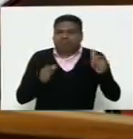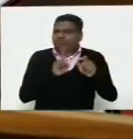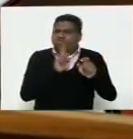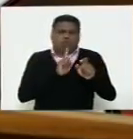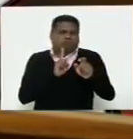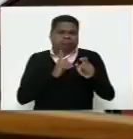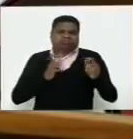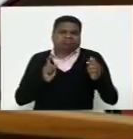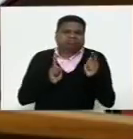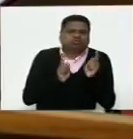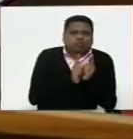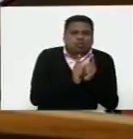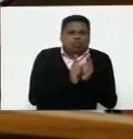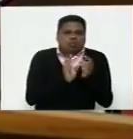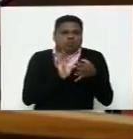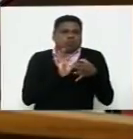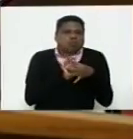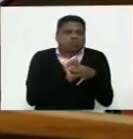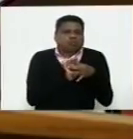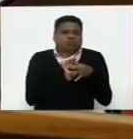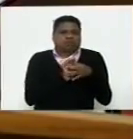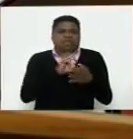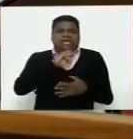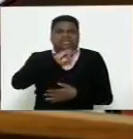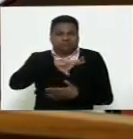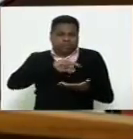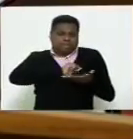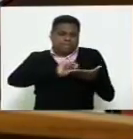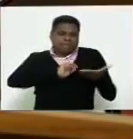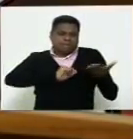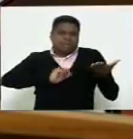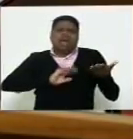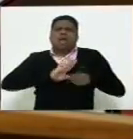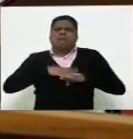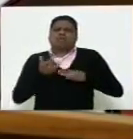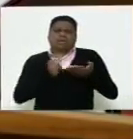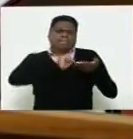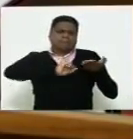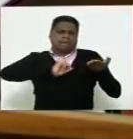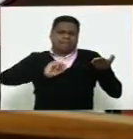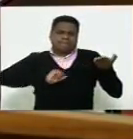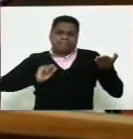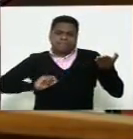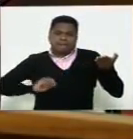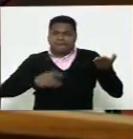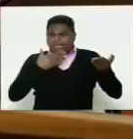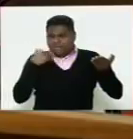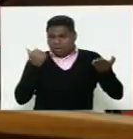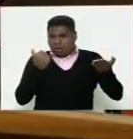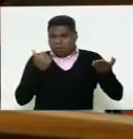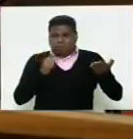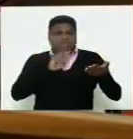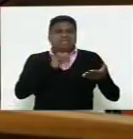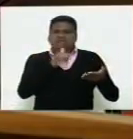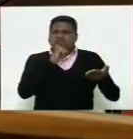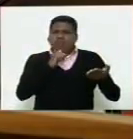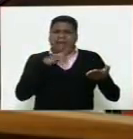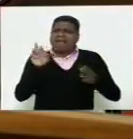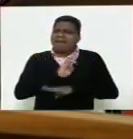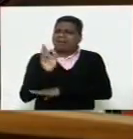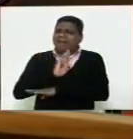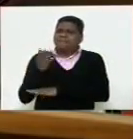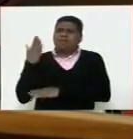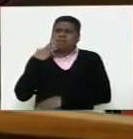justificada, la cual quedará registrada en la historia clínica de los recién nacidos o recién nacidas y deberá ser informada a la madre y al padre